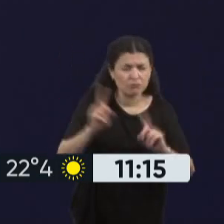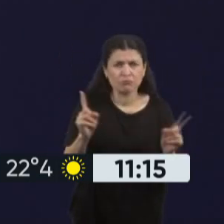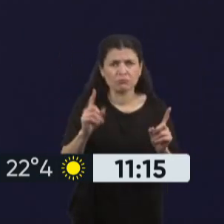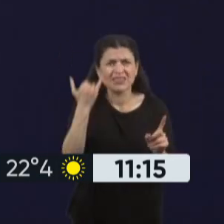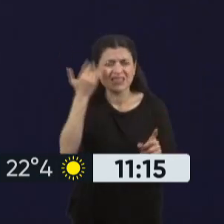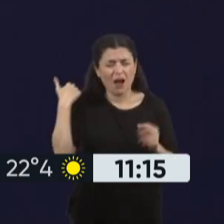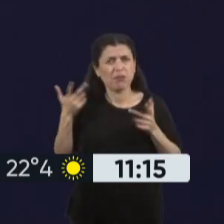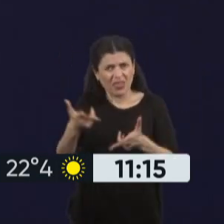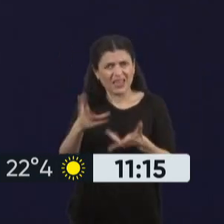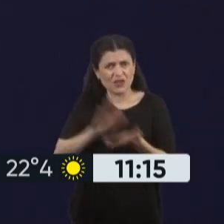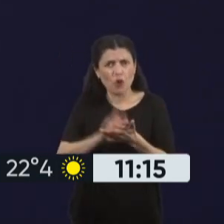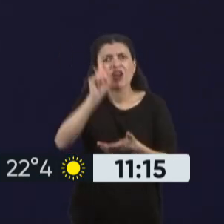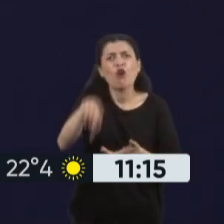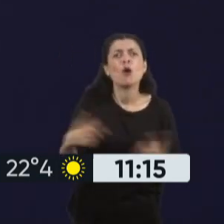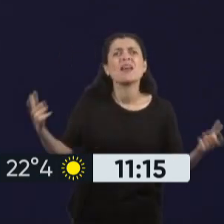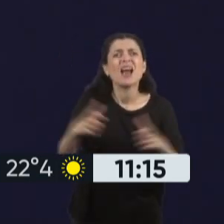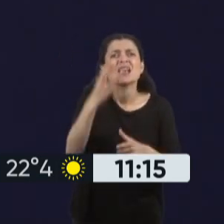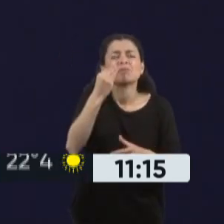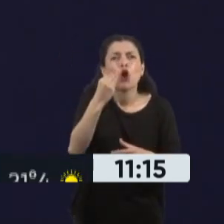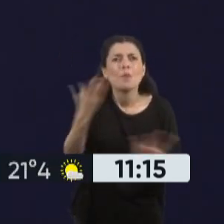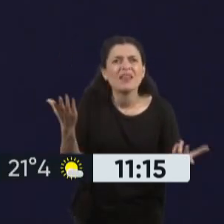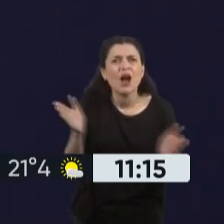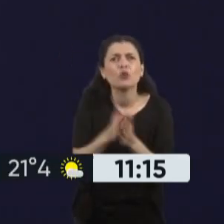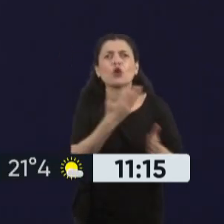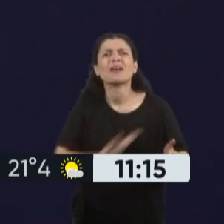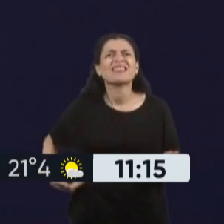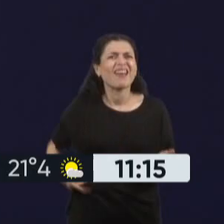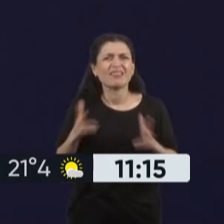si escuchaste, pero se lo acabo de comentar a Menegazzi.